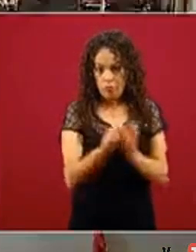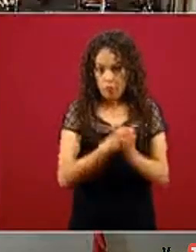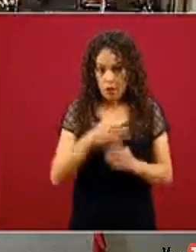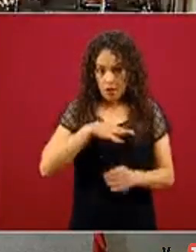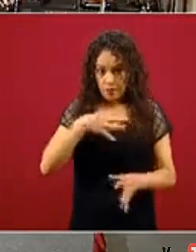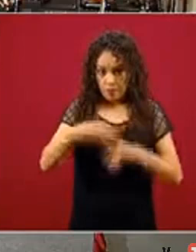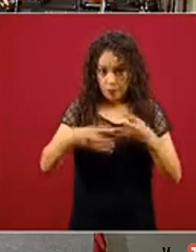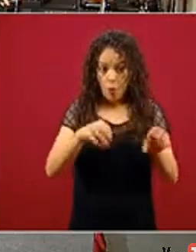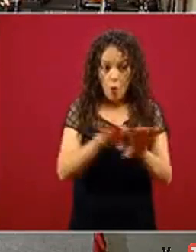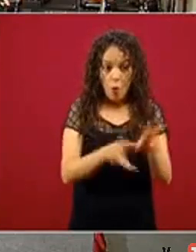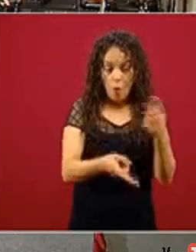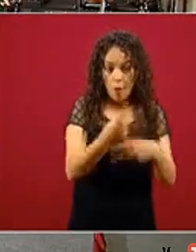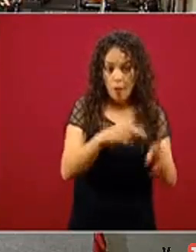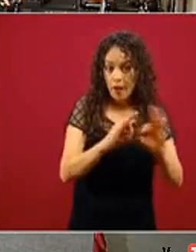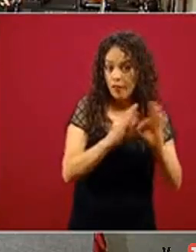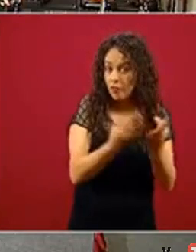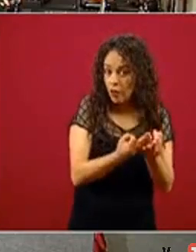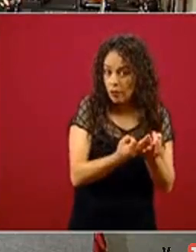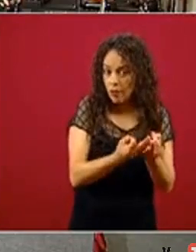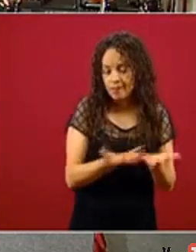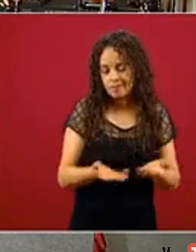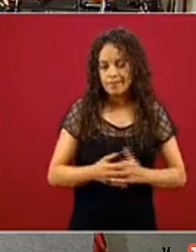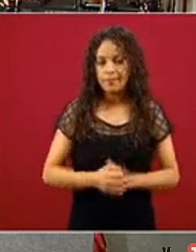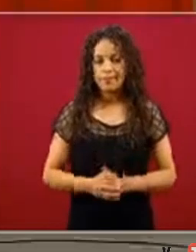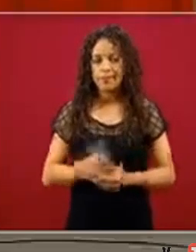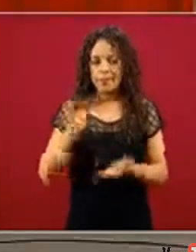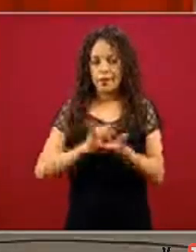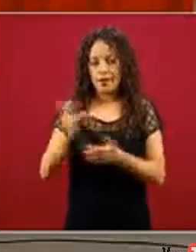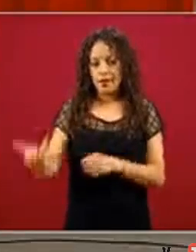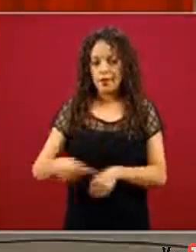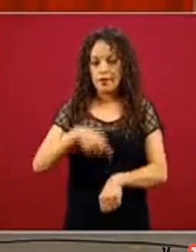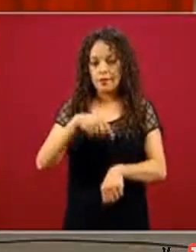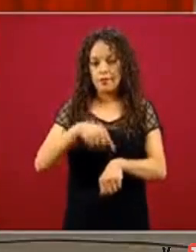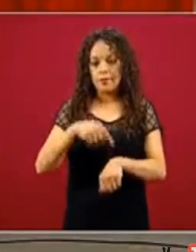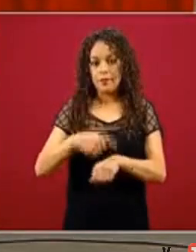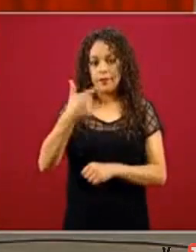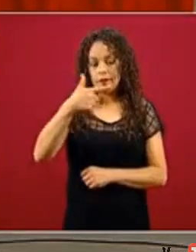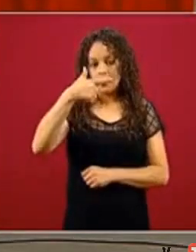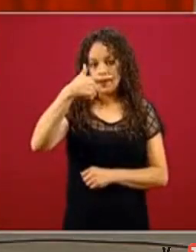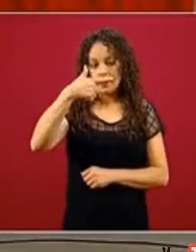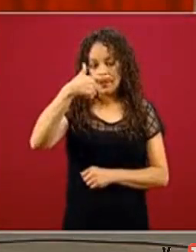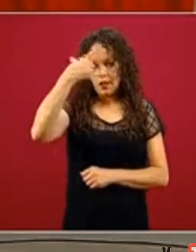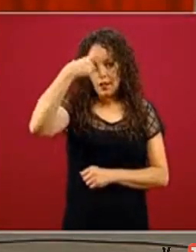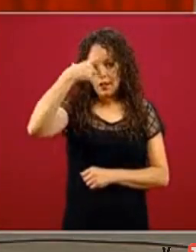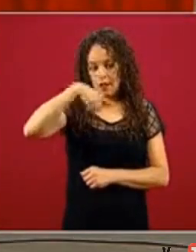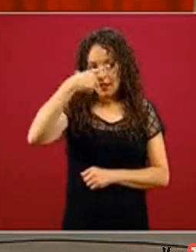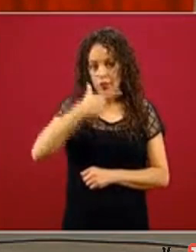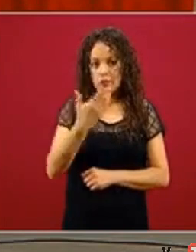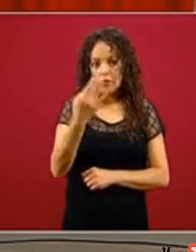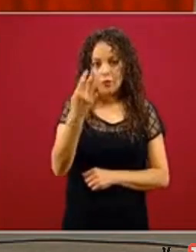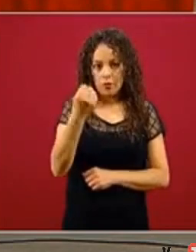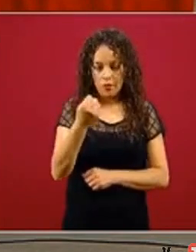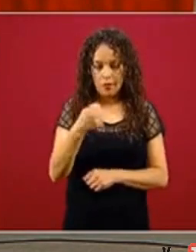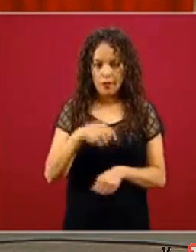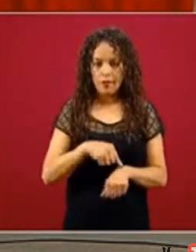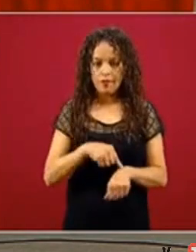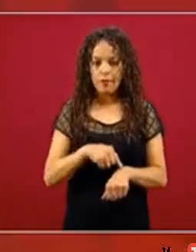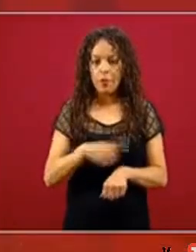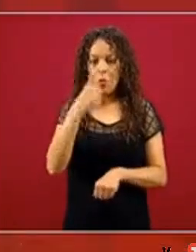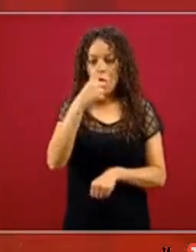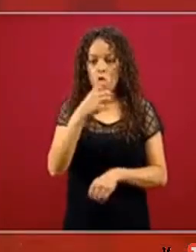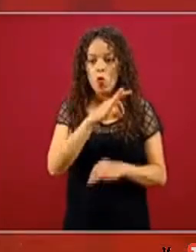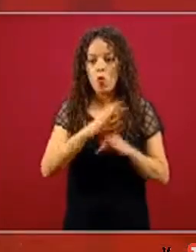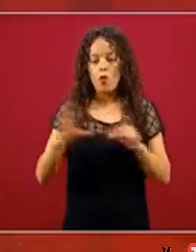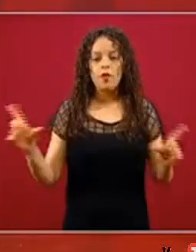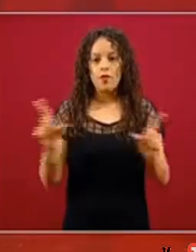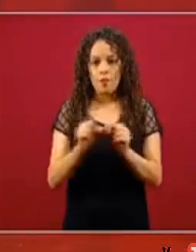Gracias. Son las 19:59 horas. Aquí terminamos. Solo quisiera una última frase, recordarle a